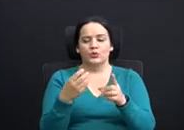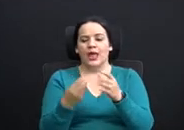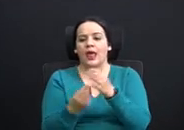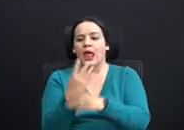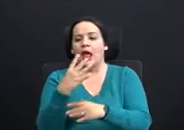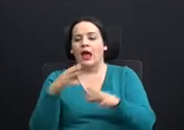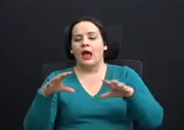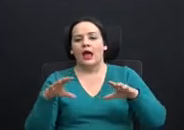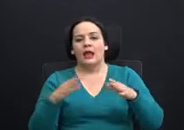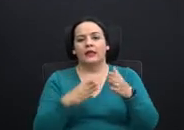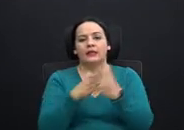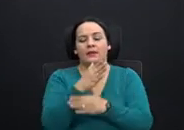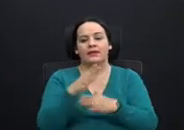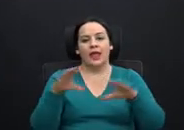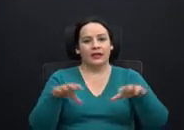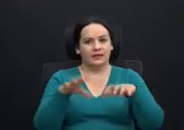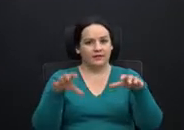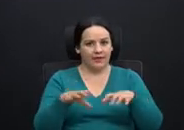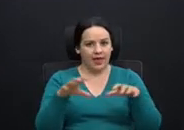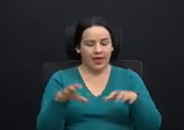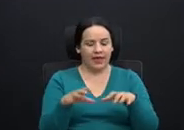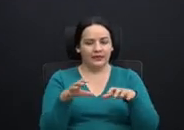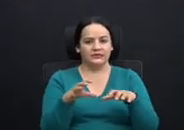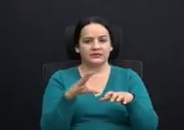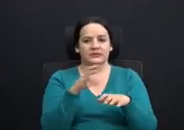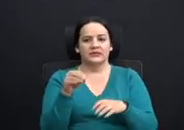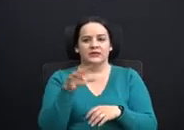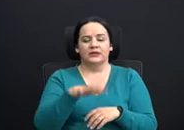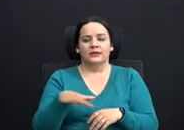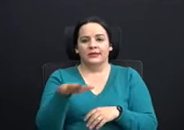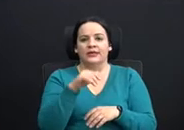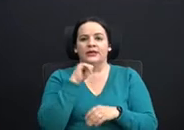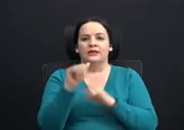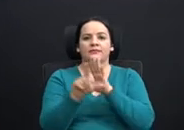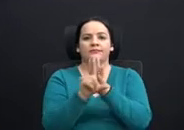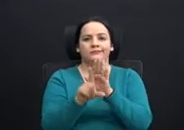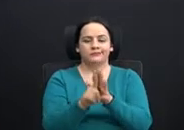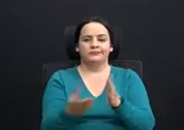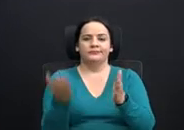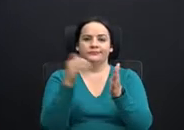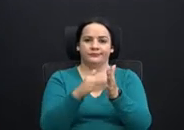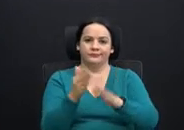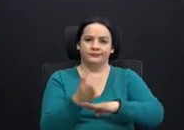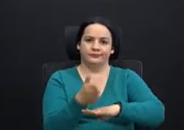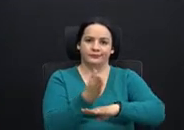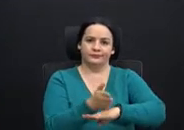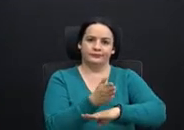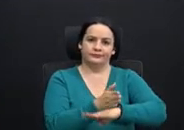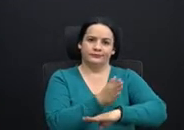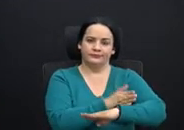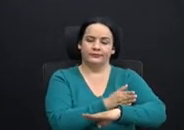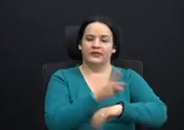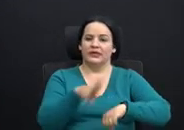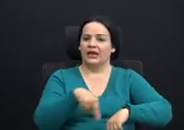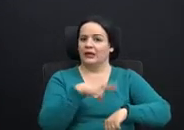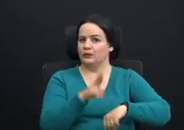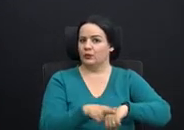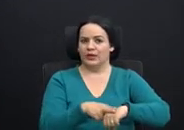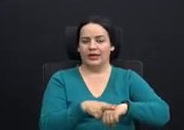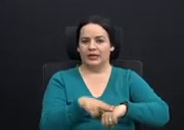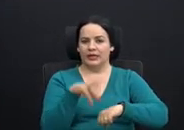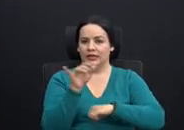ilegales se han venido restableciendo naturalmente, la recuperación natural. Y en relación a su